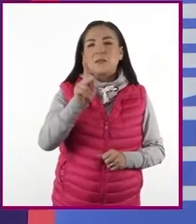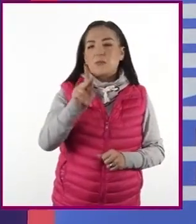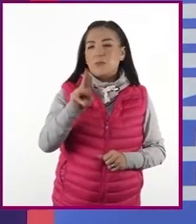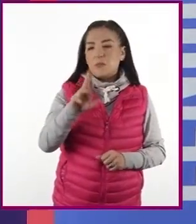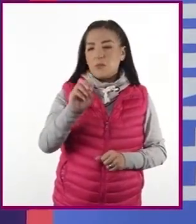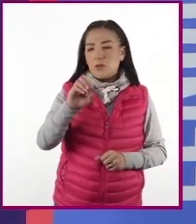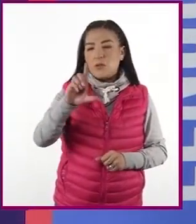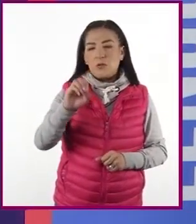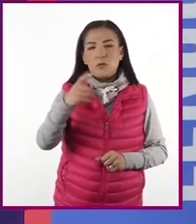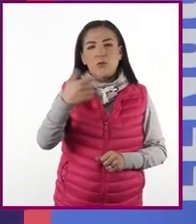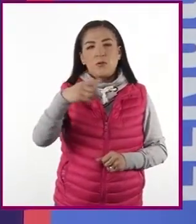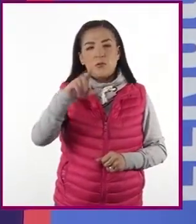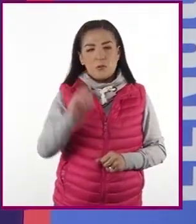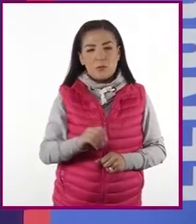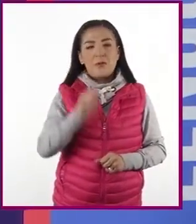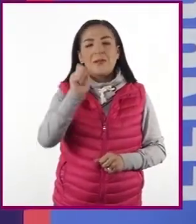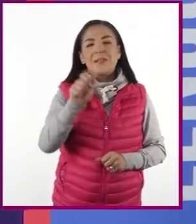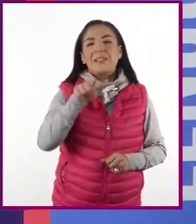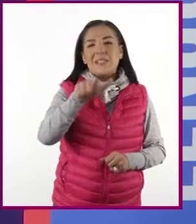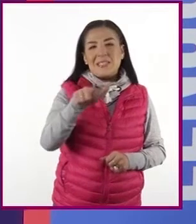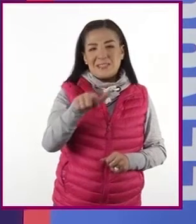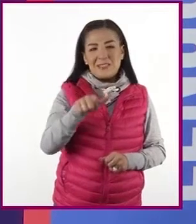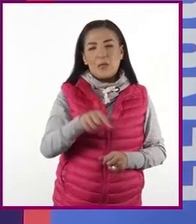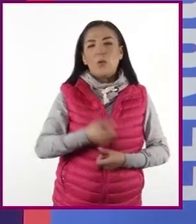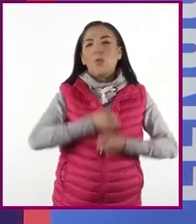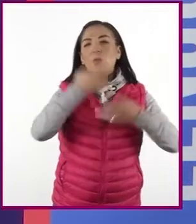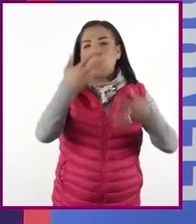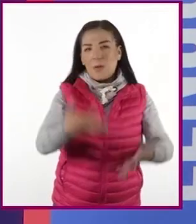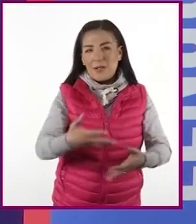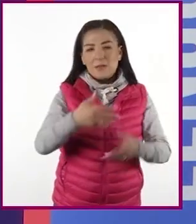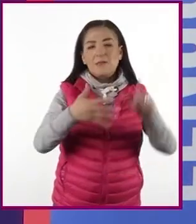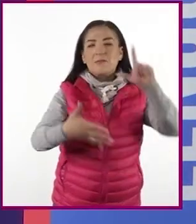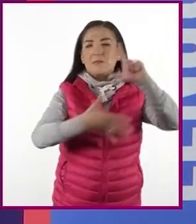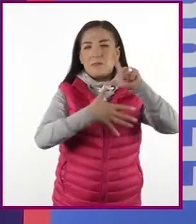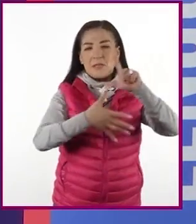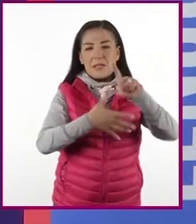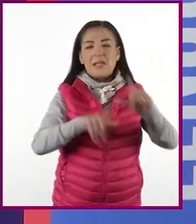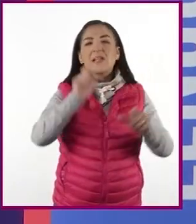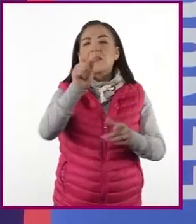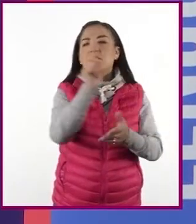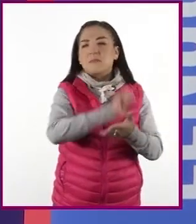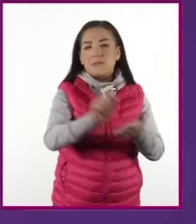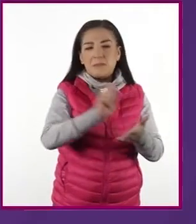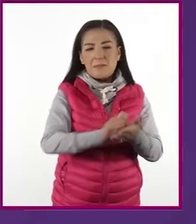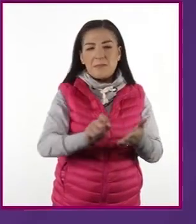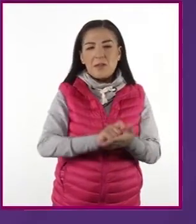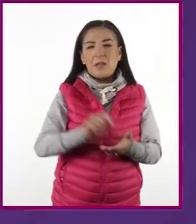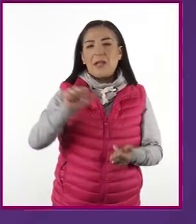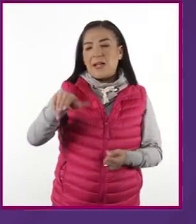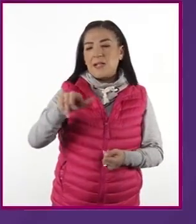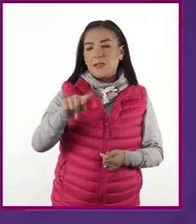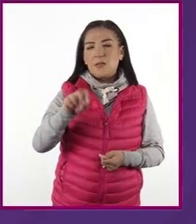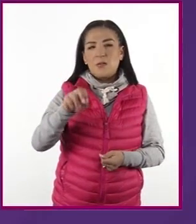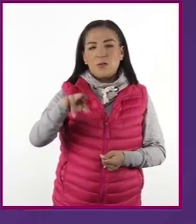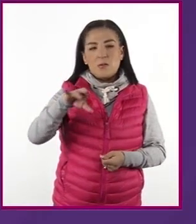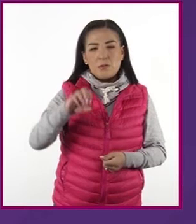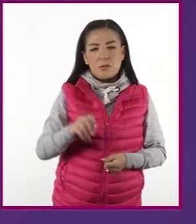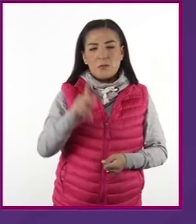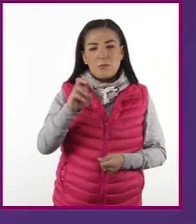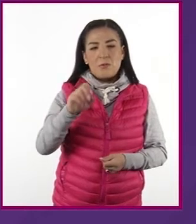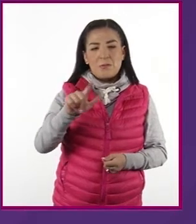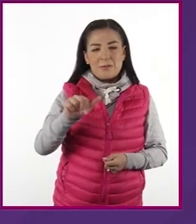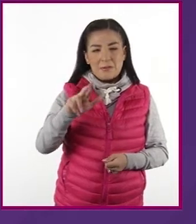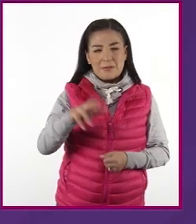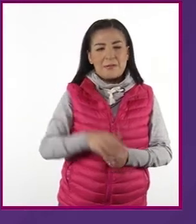16 cuentos latinoamericanos, escrito por Antonio Cornejo Polar. Prólogo.